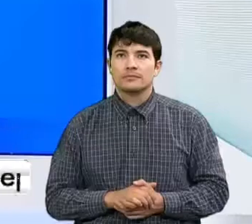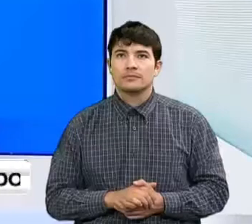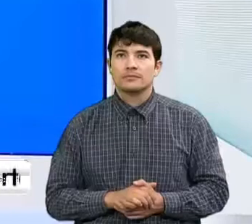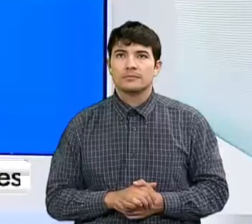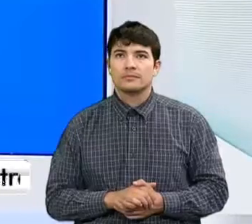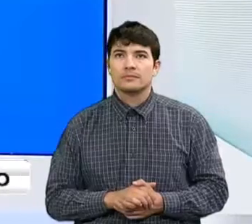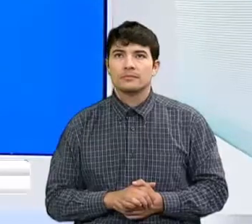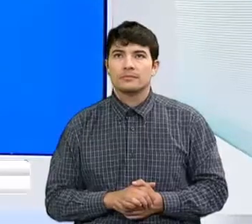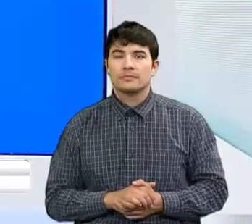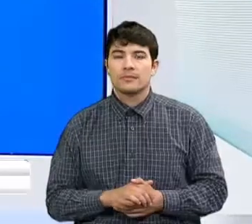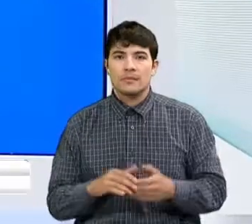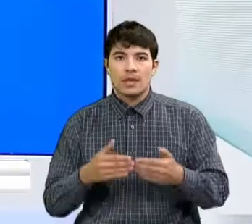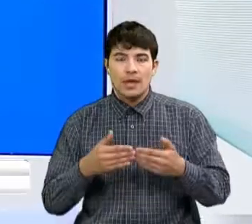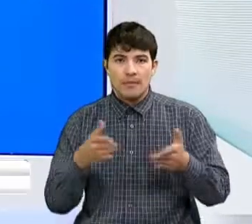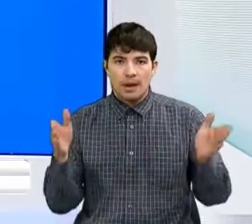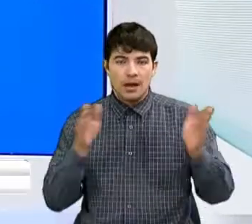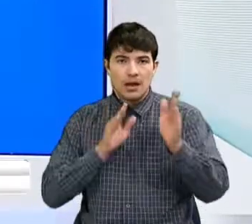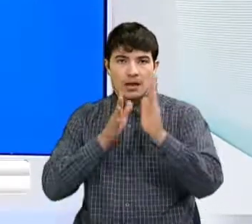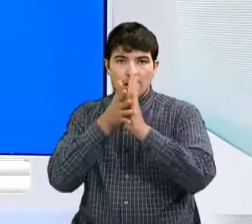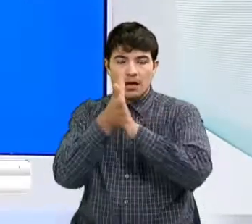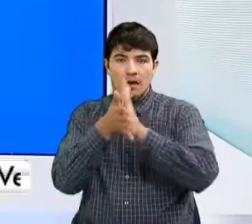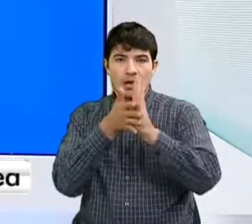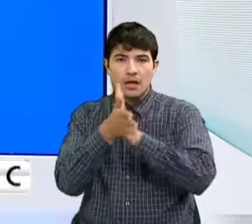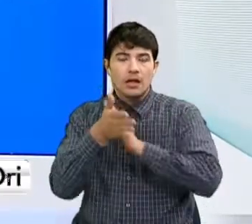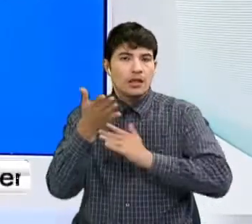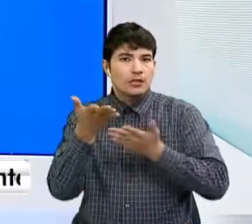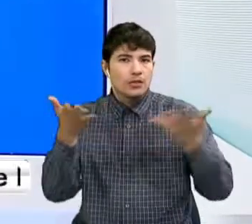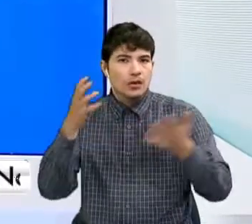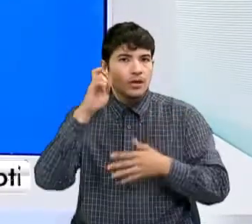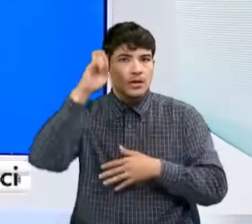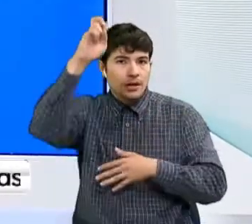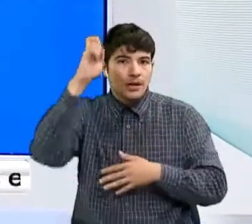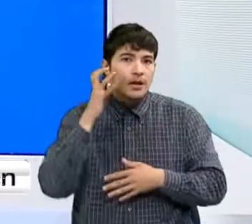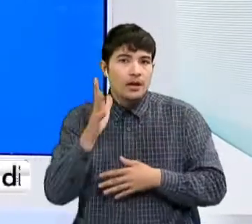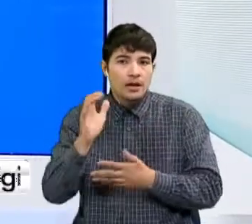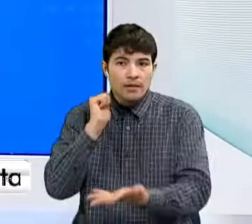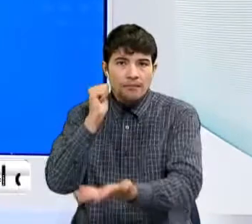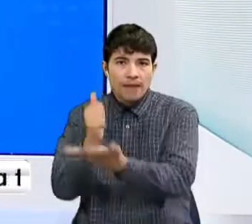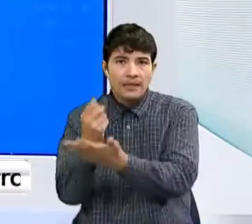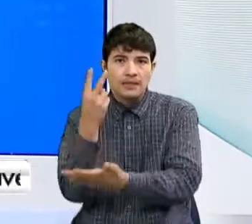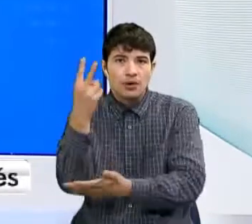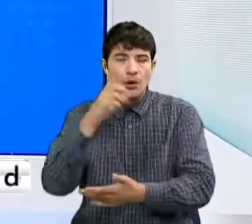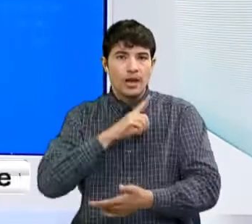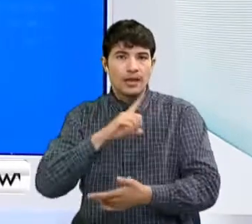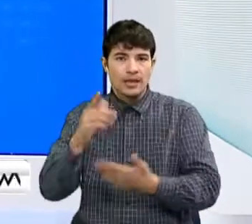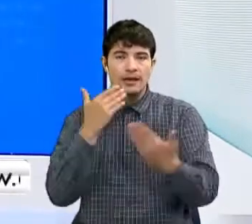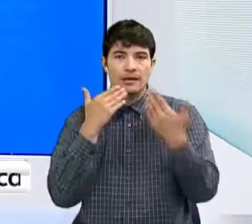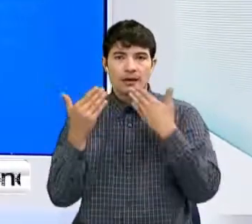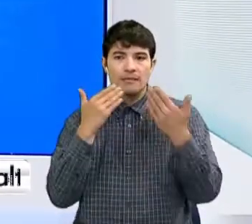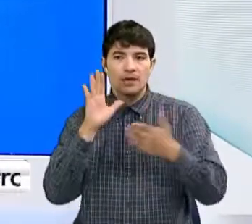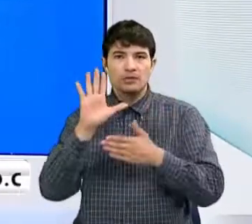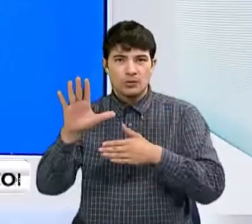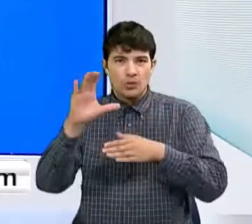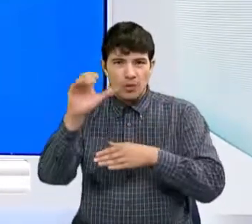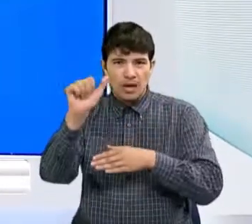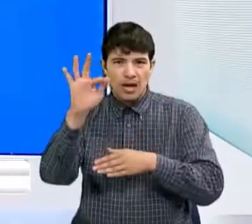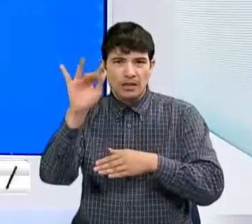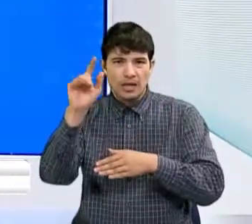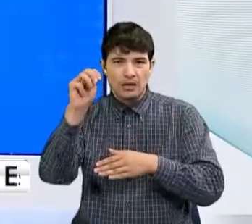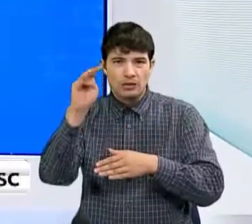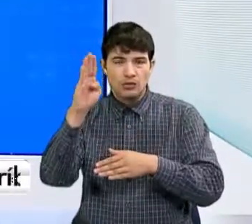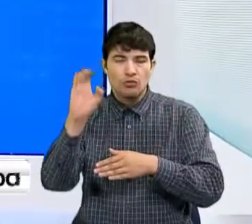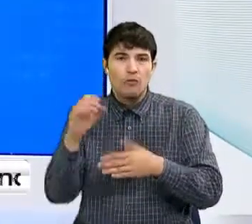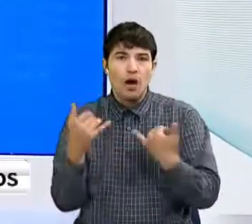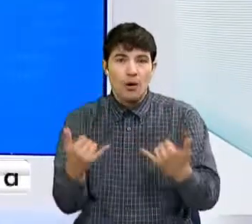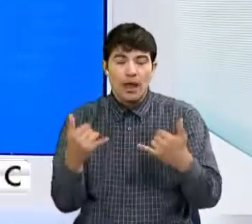ampliaron la noticia más importante que se registra en el departamento de norte de santander el homicidio de dos líderes campesinos en el catatumbo activó